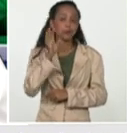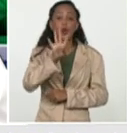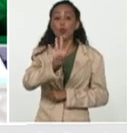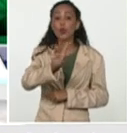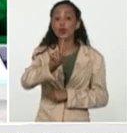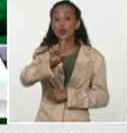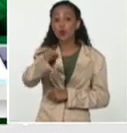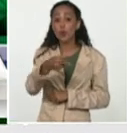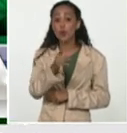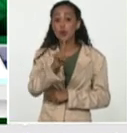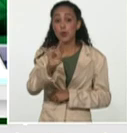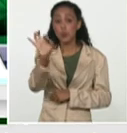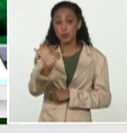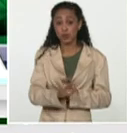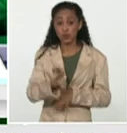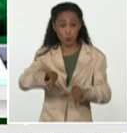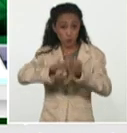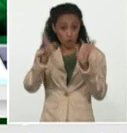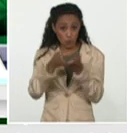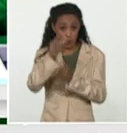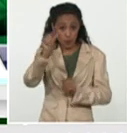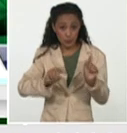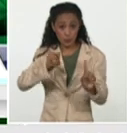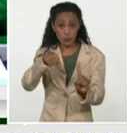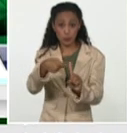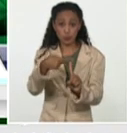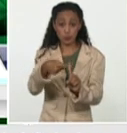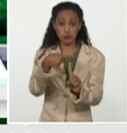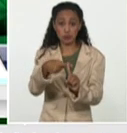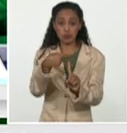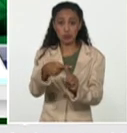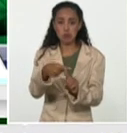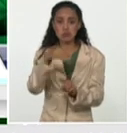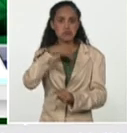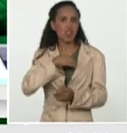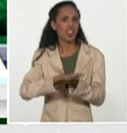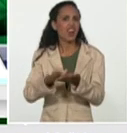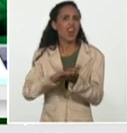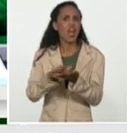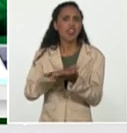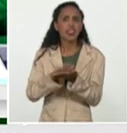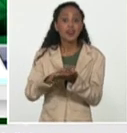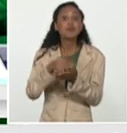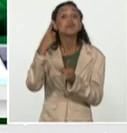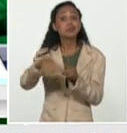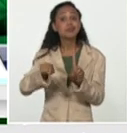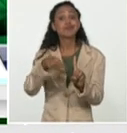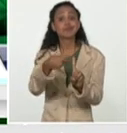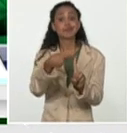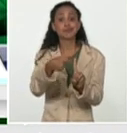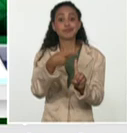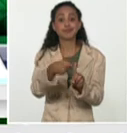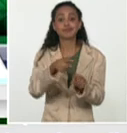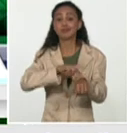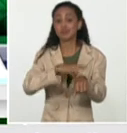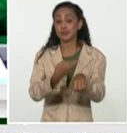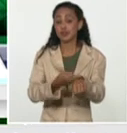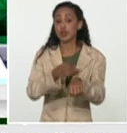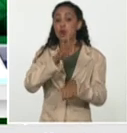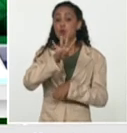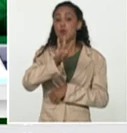41,9% de todos los casos diagnosticados totalmente asintomáticos. En el acumulado es el